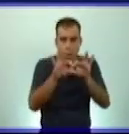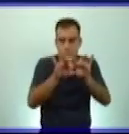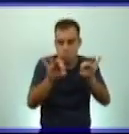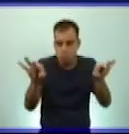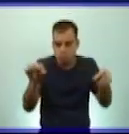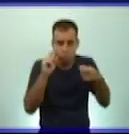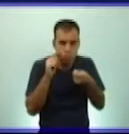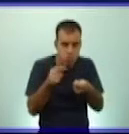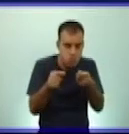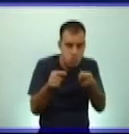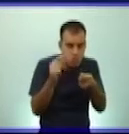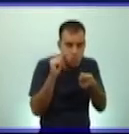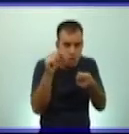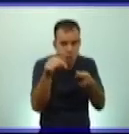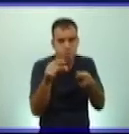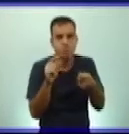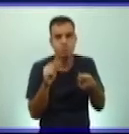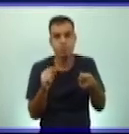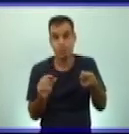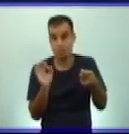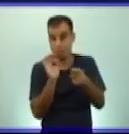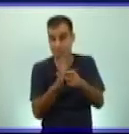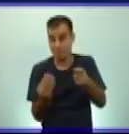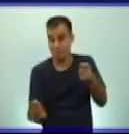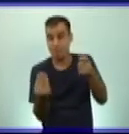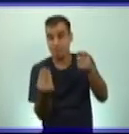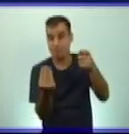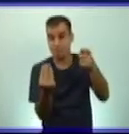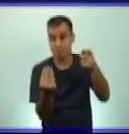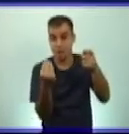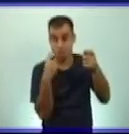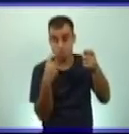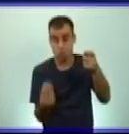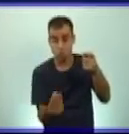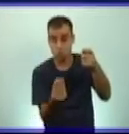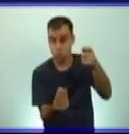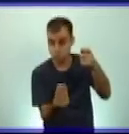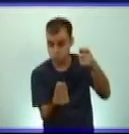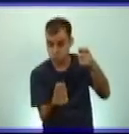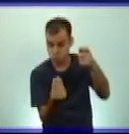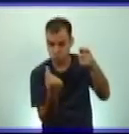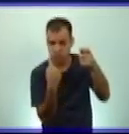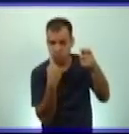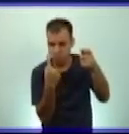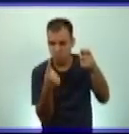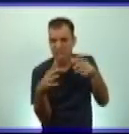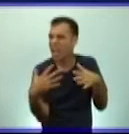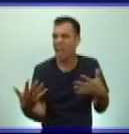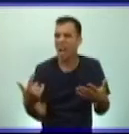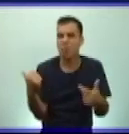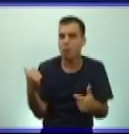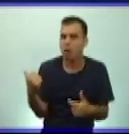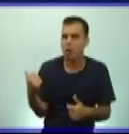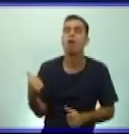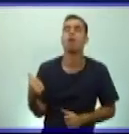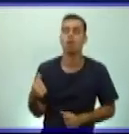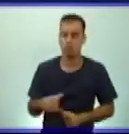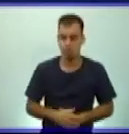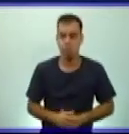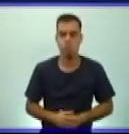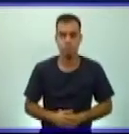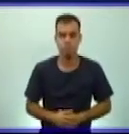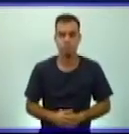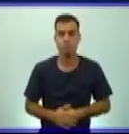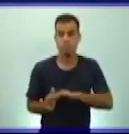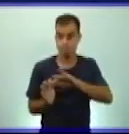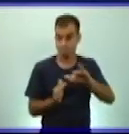Y posteriormente cojan una vela y la pongan debajo y observen lo que pasa. También